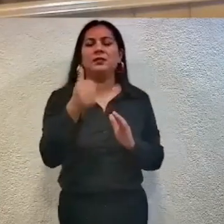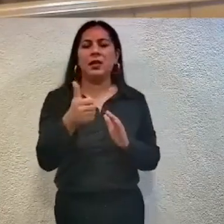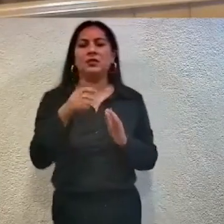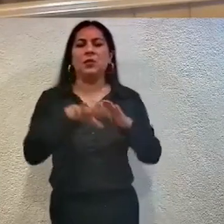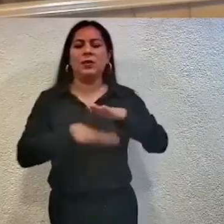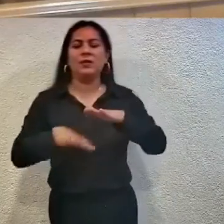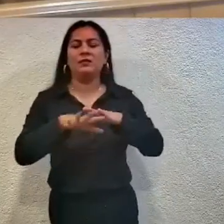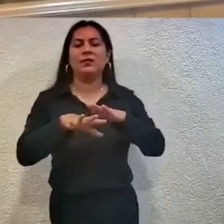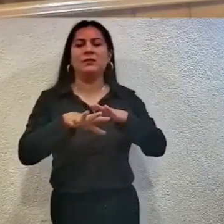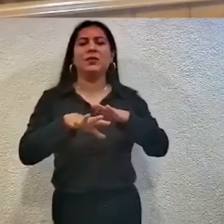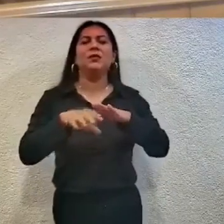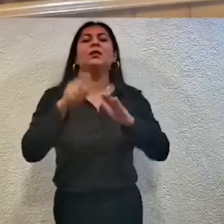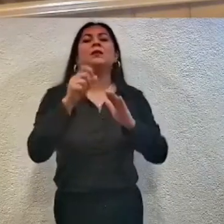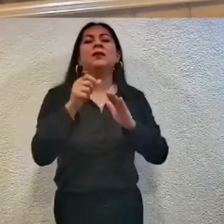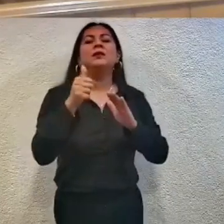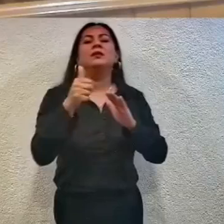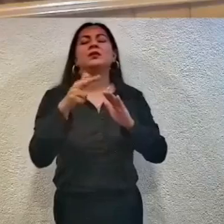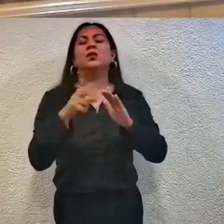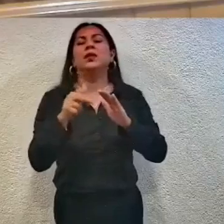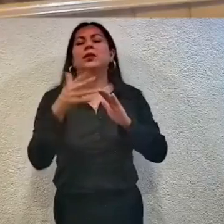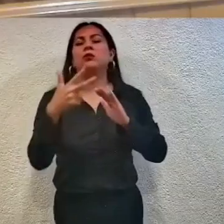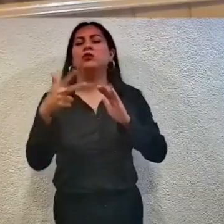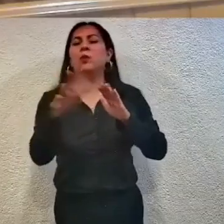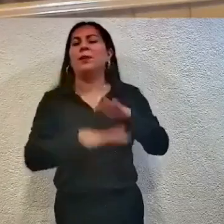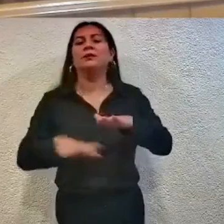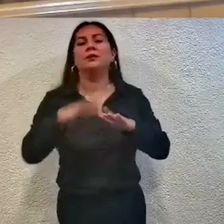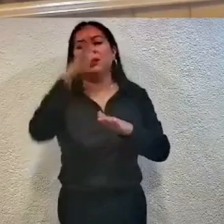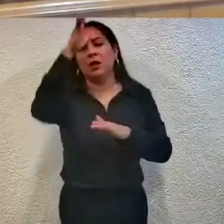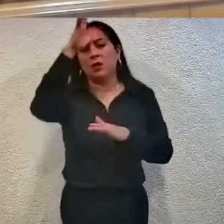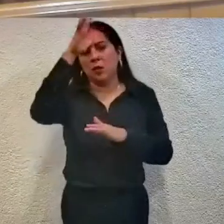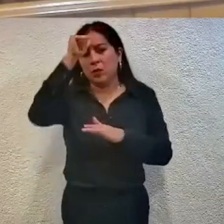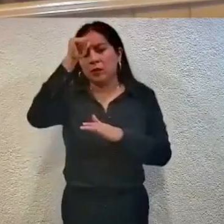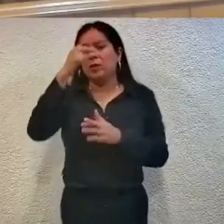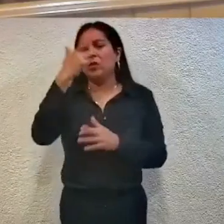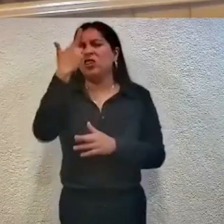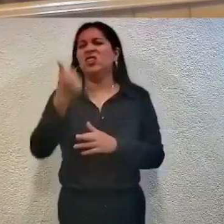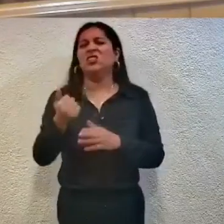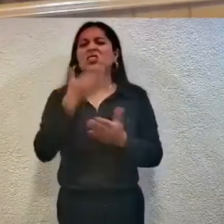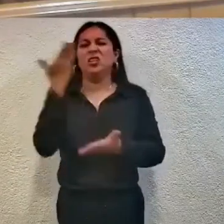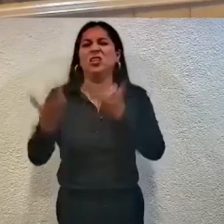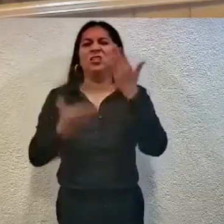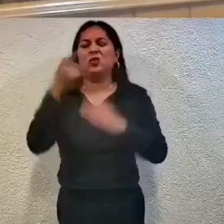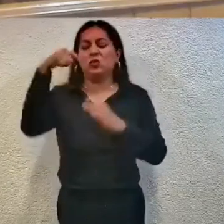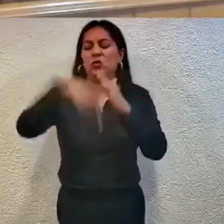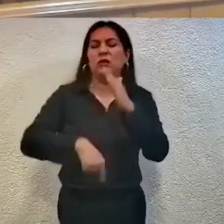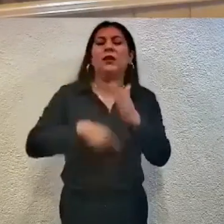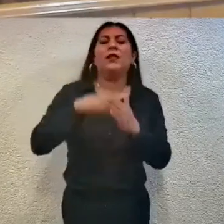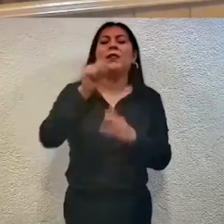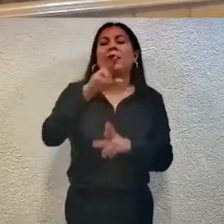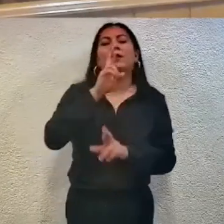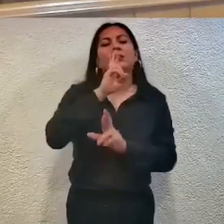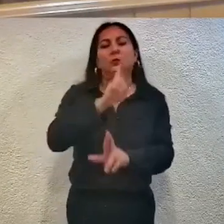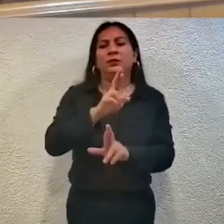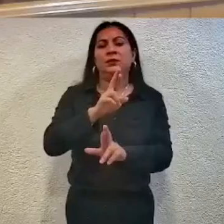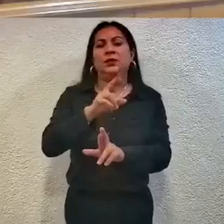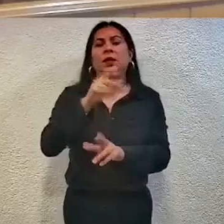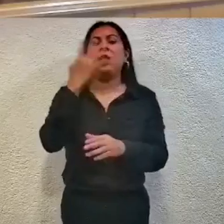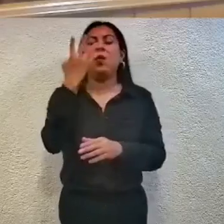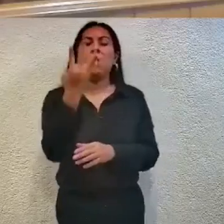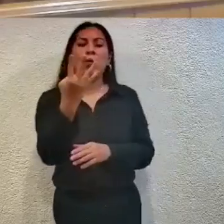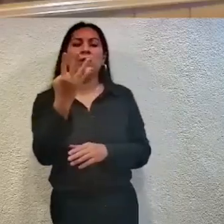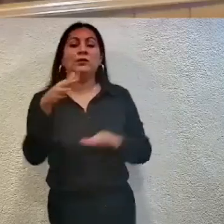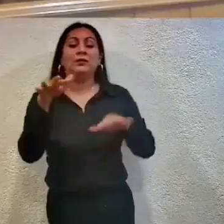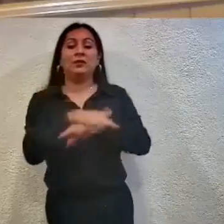recibida en las casillas 2646 básica y 2648 básica de conformidad a lo razonado en el estudio de fondo de la